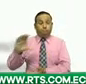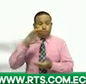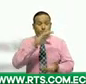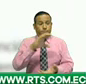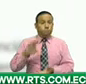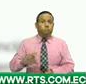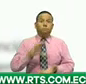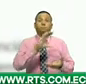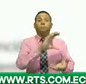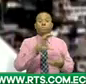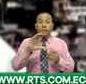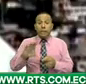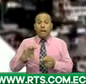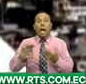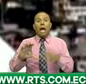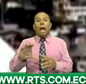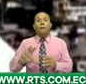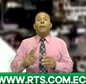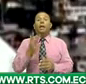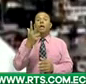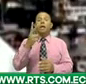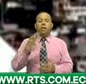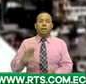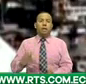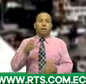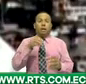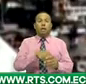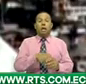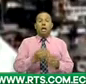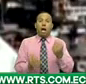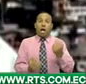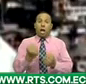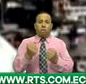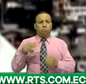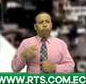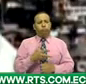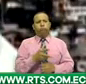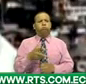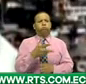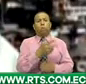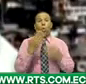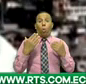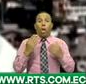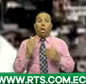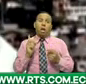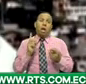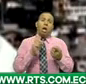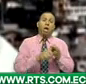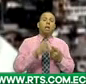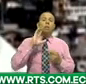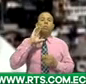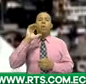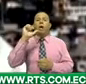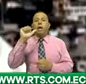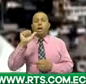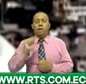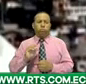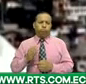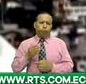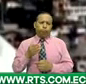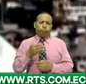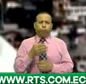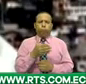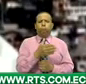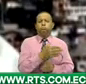hacia el austro del país. Por tierra van a ir a Cuenca desde Guayaquil. De nuevo, estamos tratando de ser lo